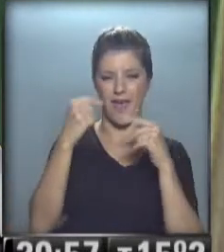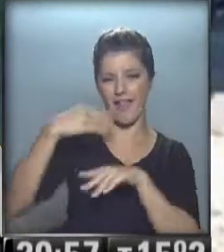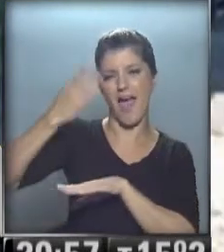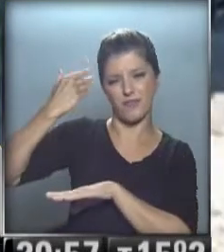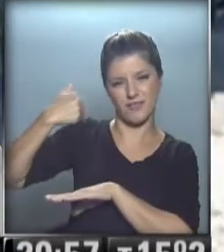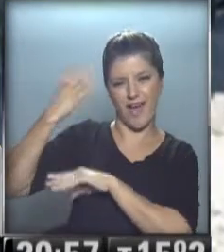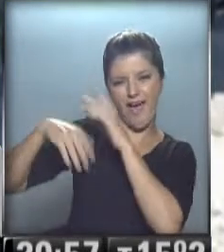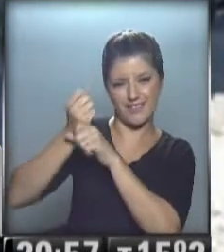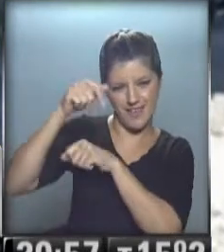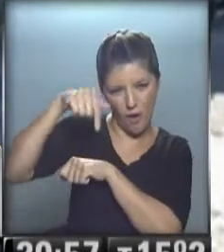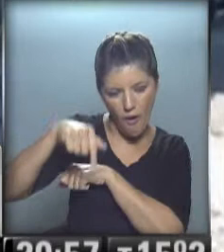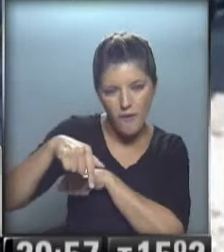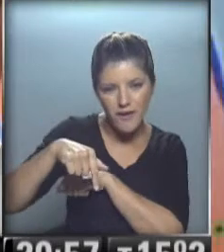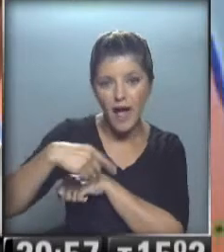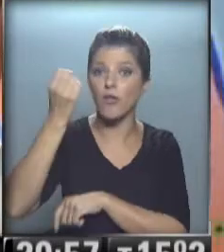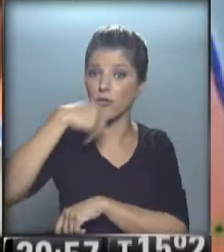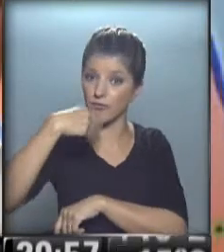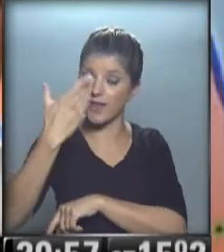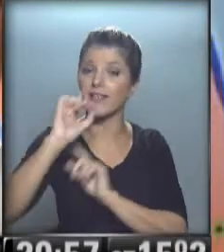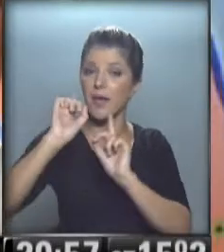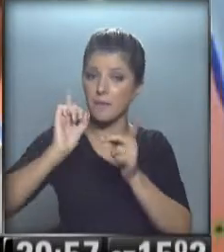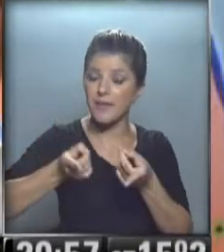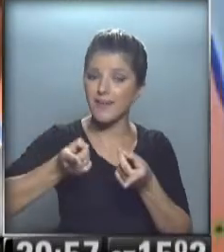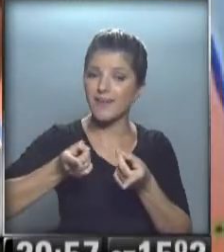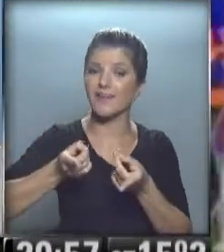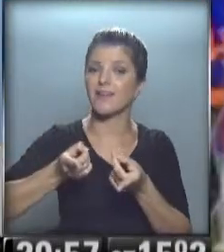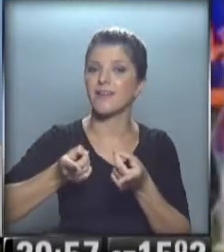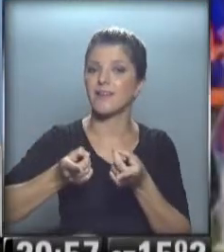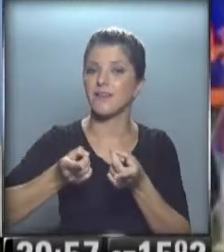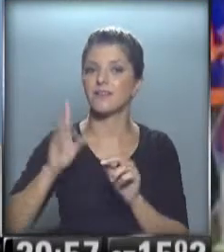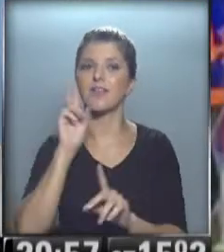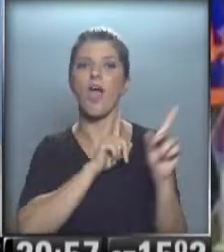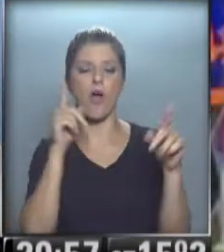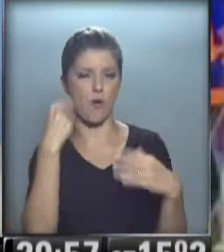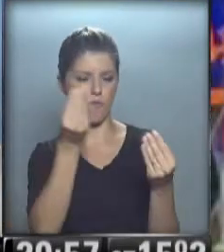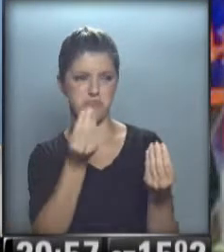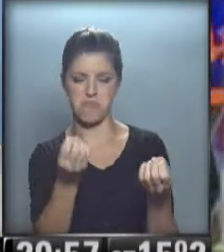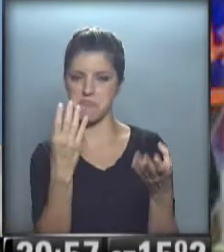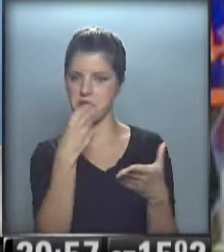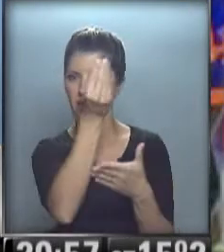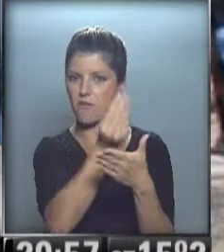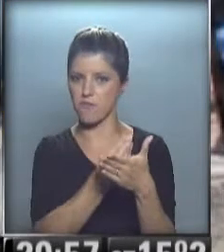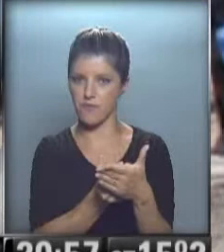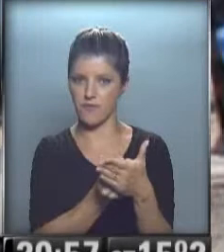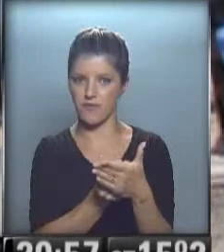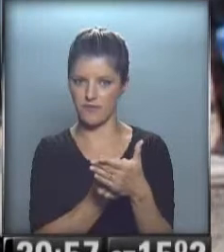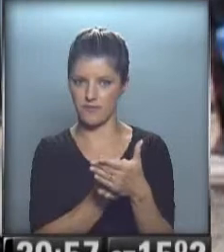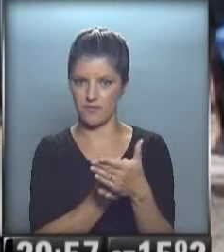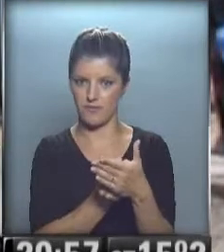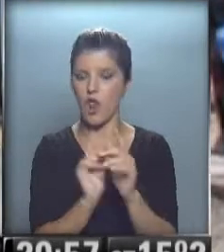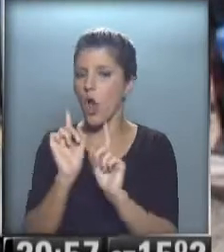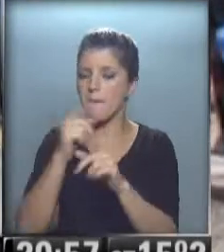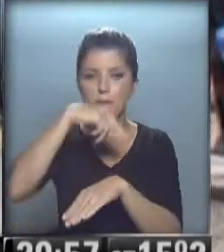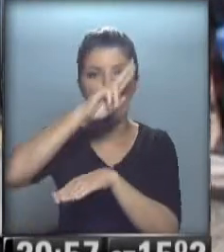solo los oficiales, sino muñecos. Con una creatividad fantástica de los mismos artistas.